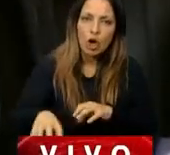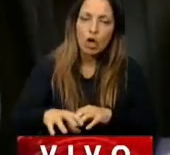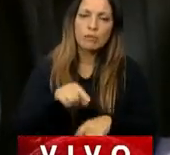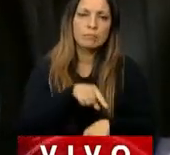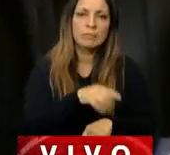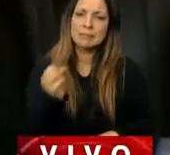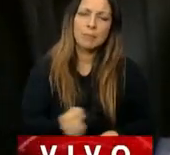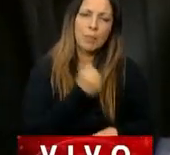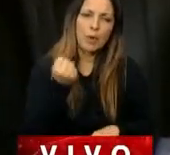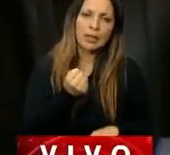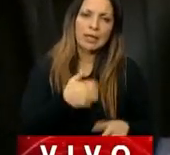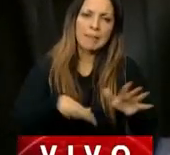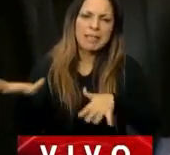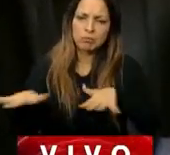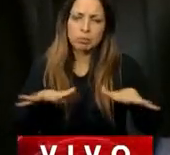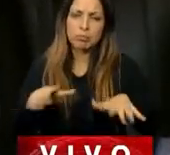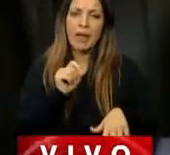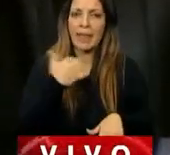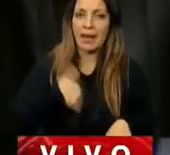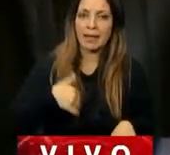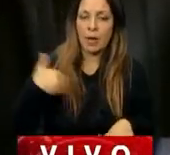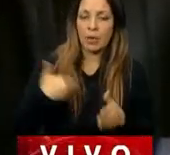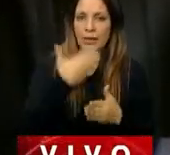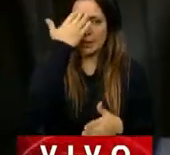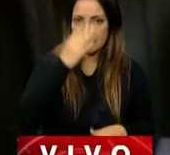clave, diría, y más dinámico que ha tenido la Argentina en los